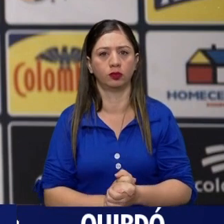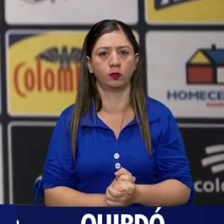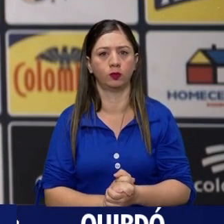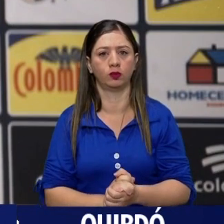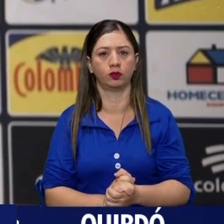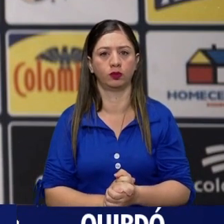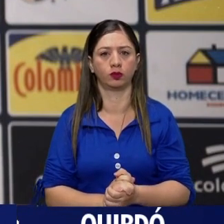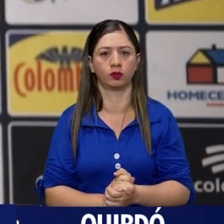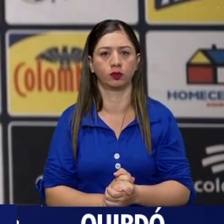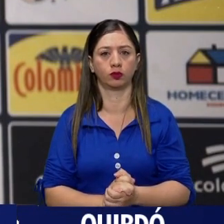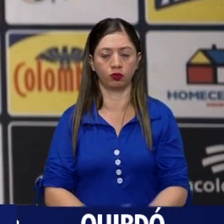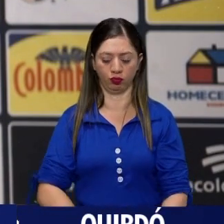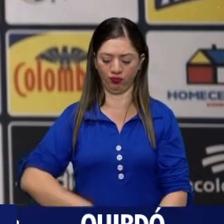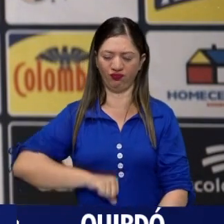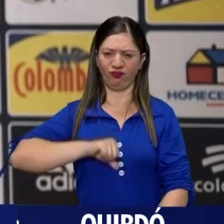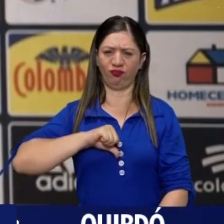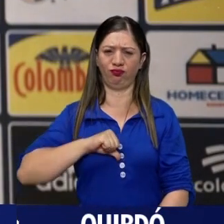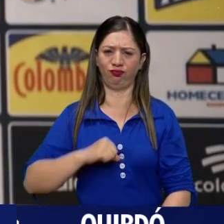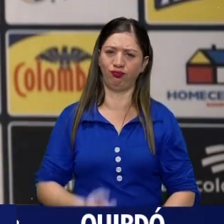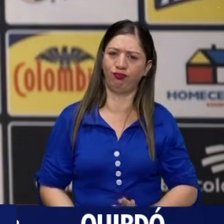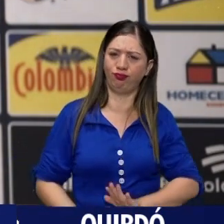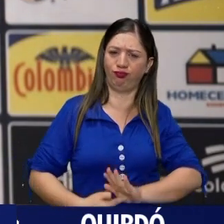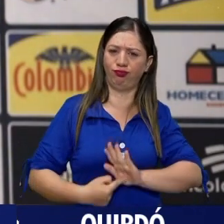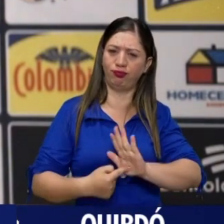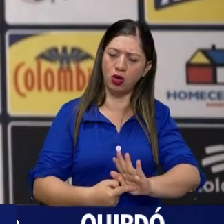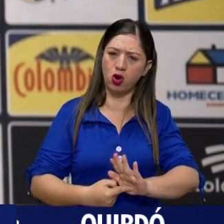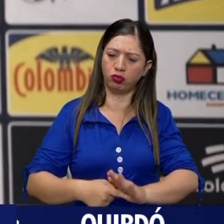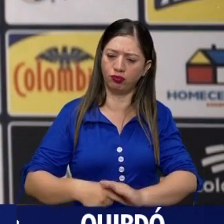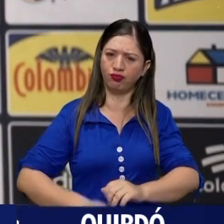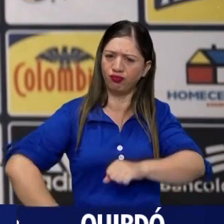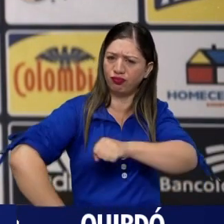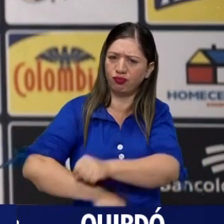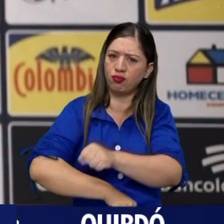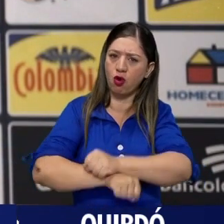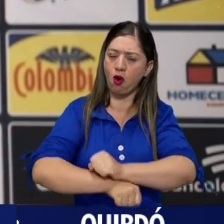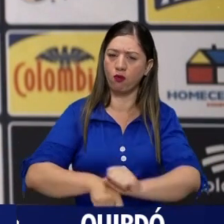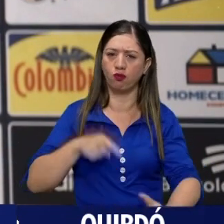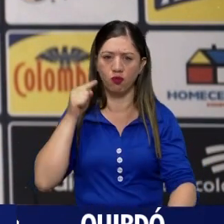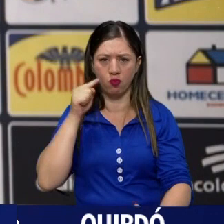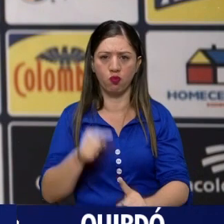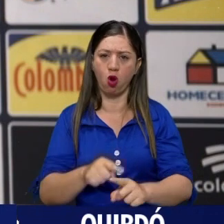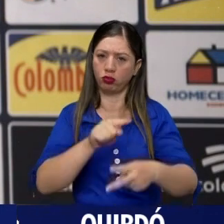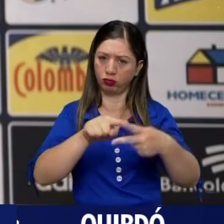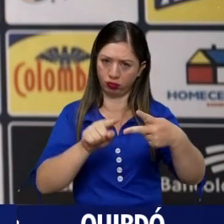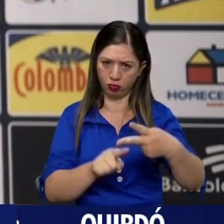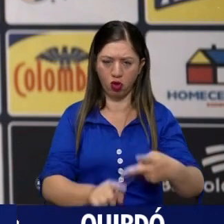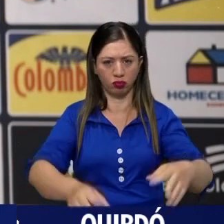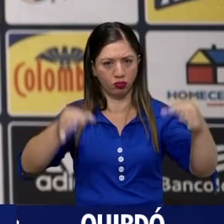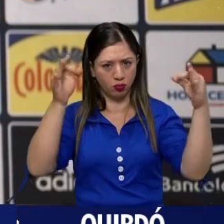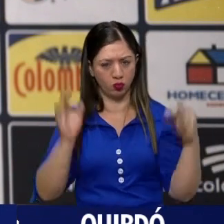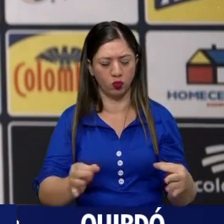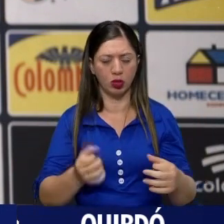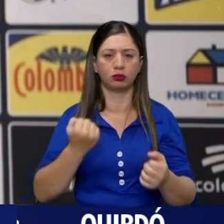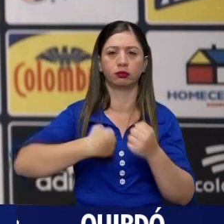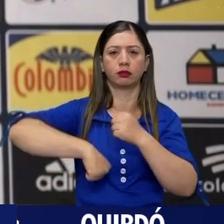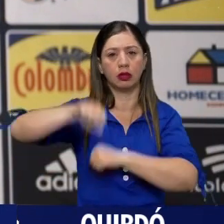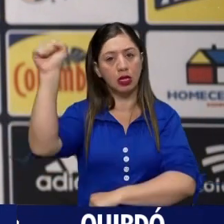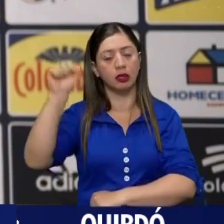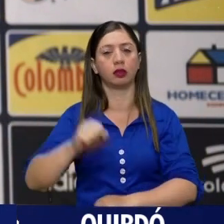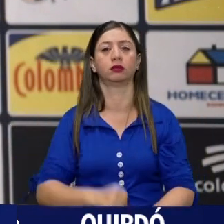sacar ese orgullo de nosotros y de tratar de buscar un muy buen resultado, unos 2 muy buenos resultados que